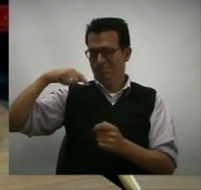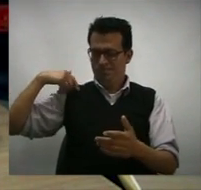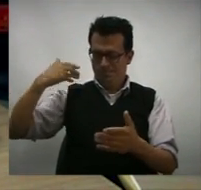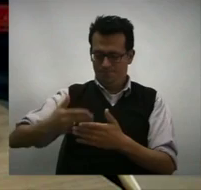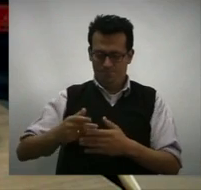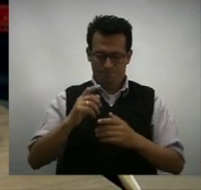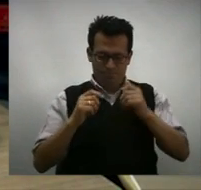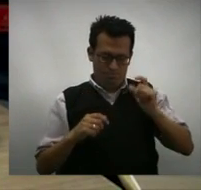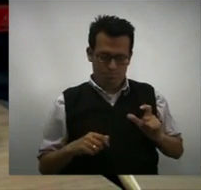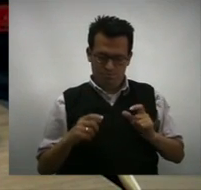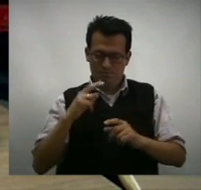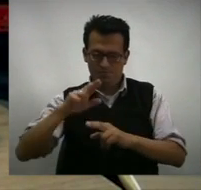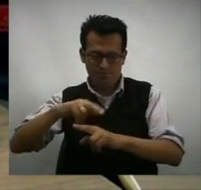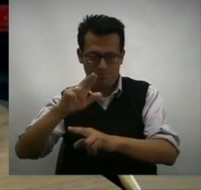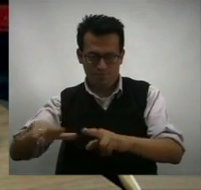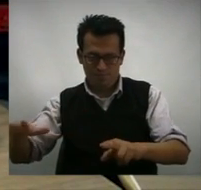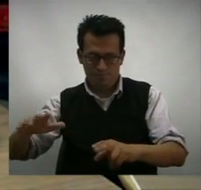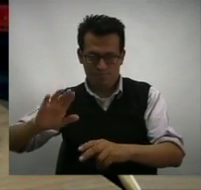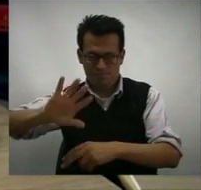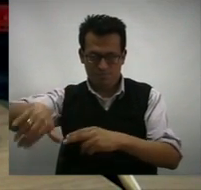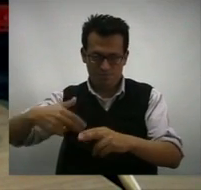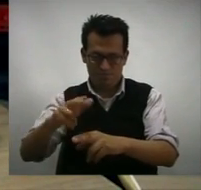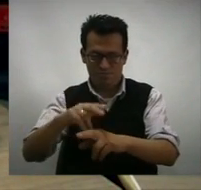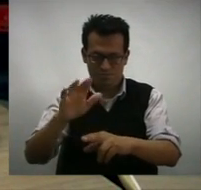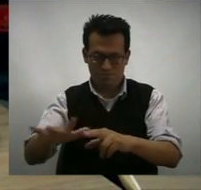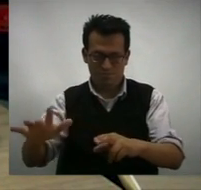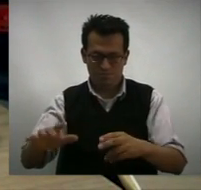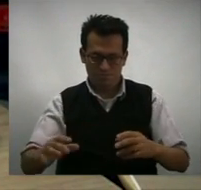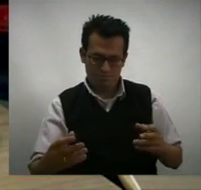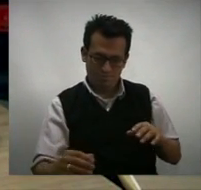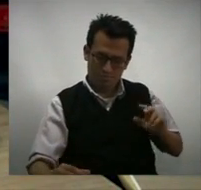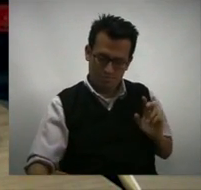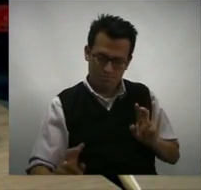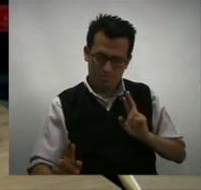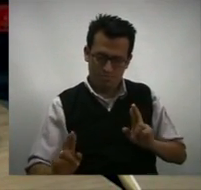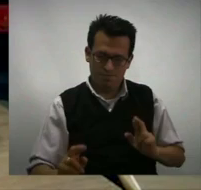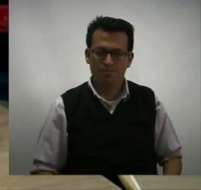naturaleza, sino que llega a serlo por educación. Adorno y Horkheimer.